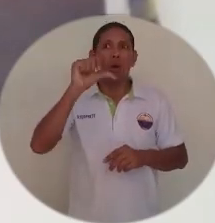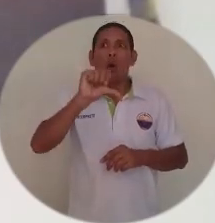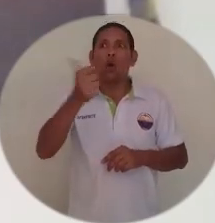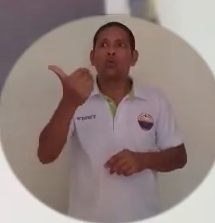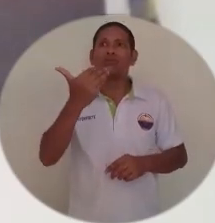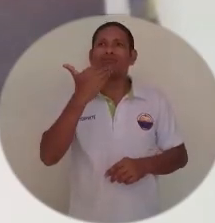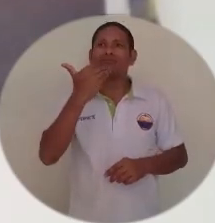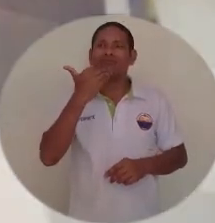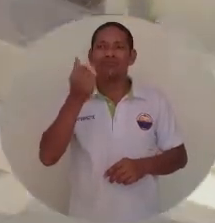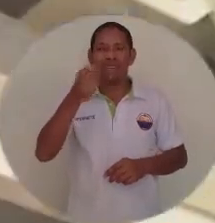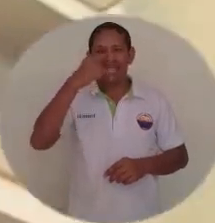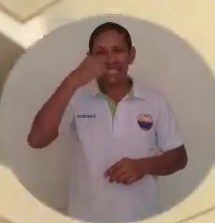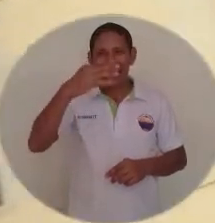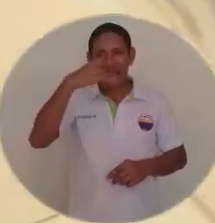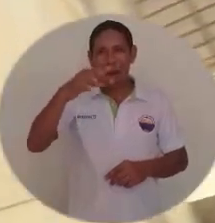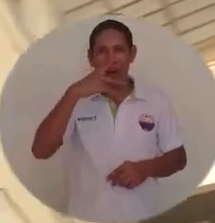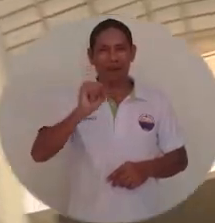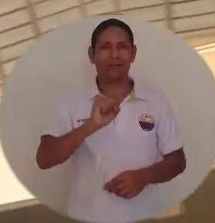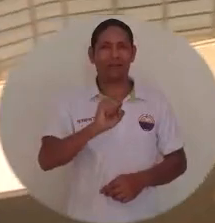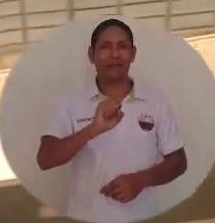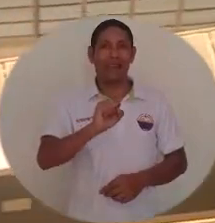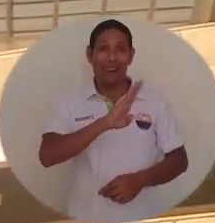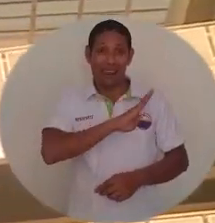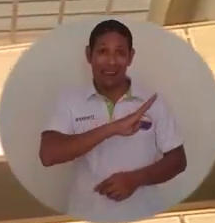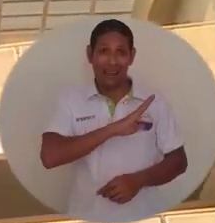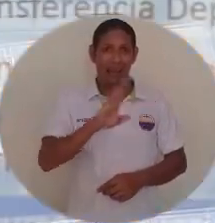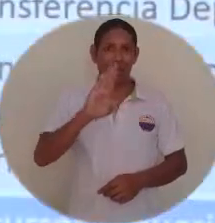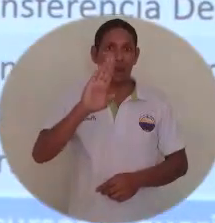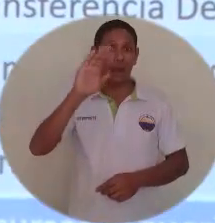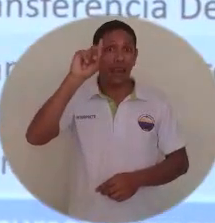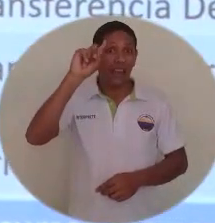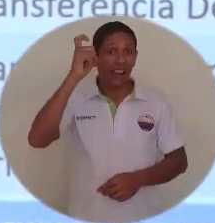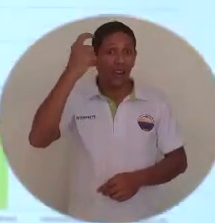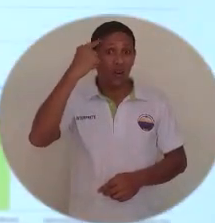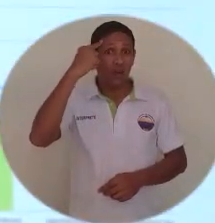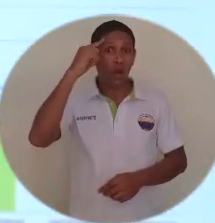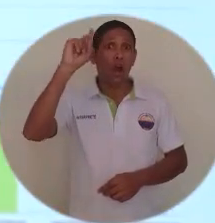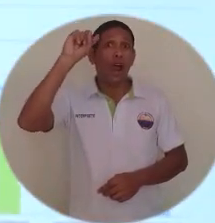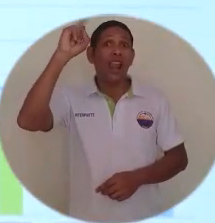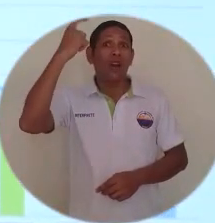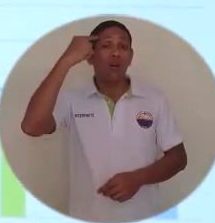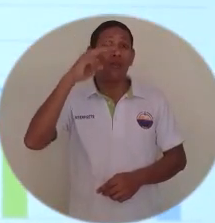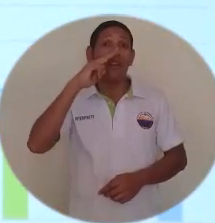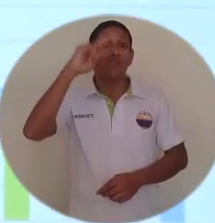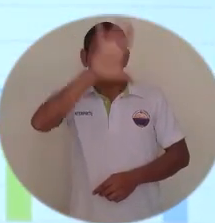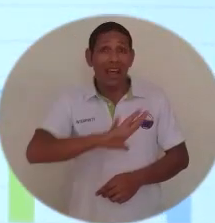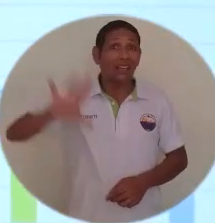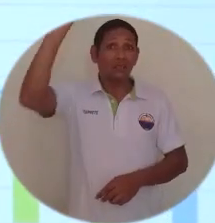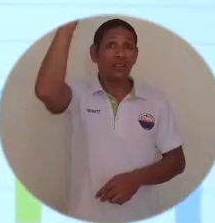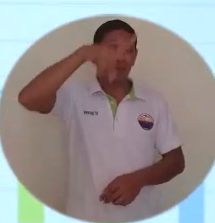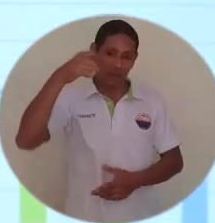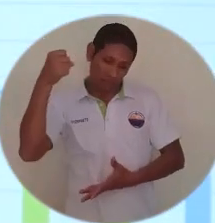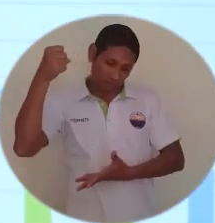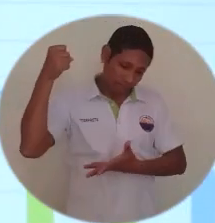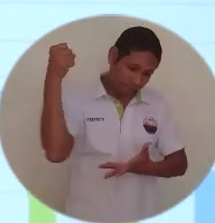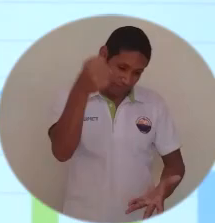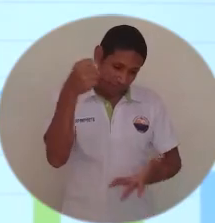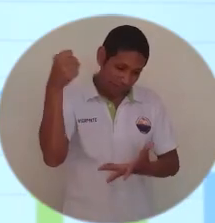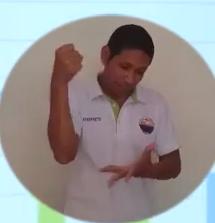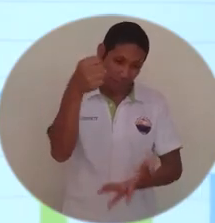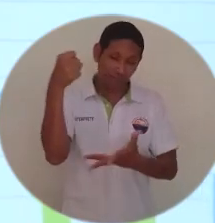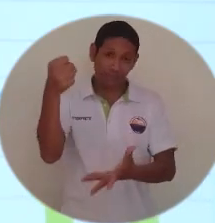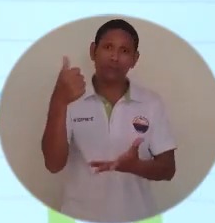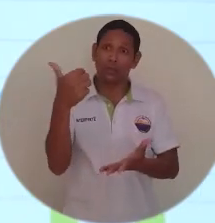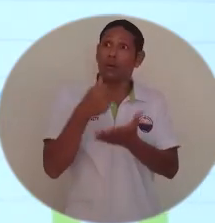pena que otros entes territoriales como el distrito, el departamento y la nación revisaran su aporte para la institución